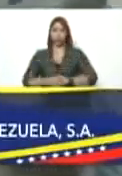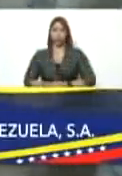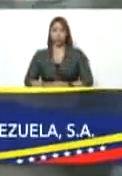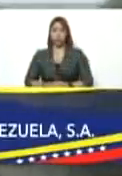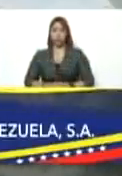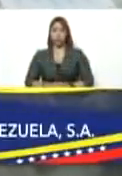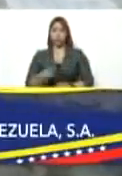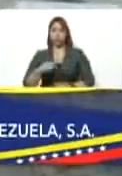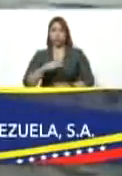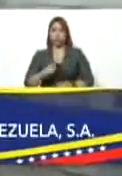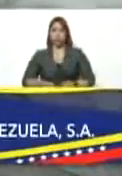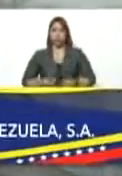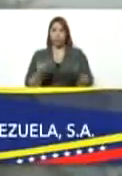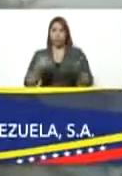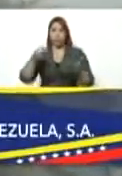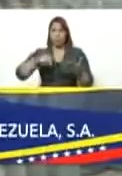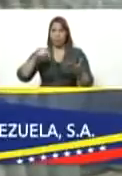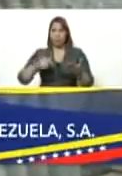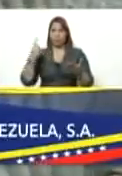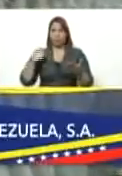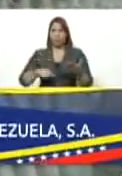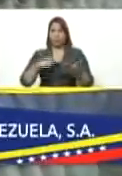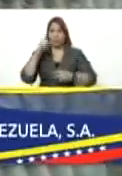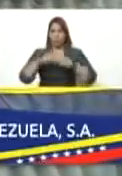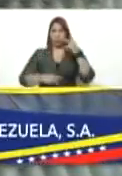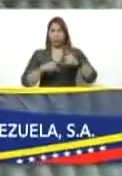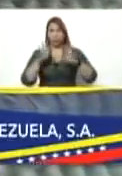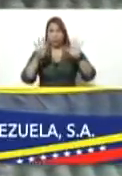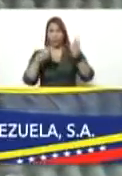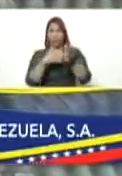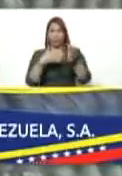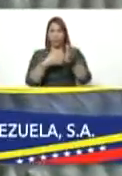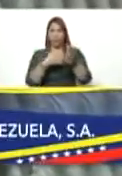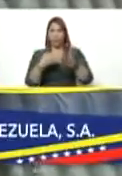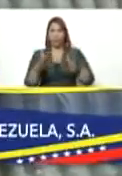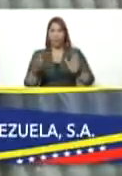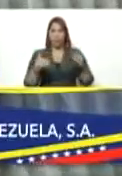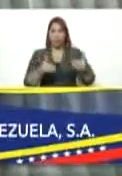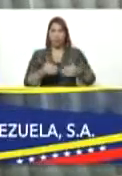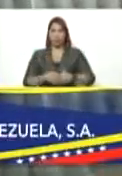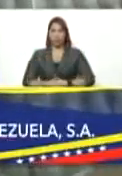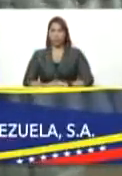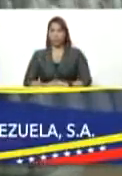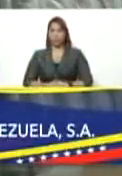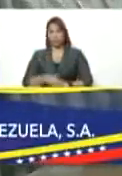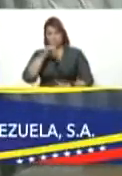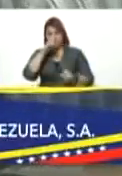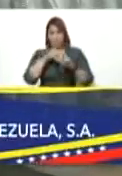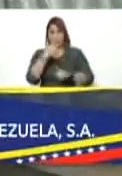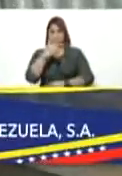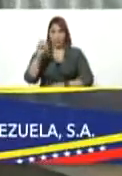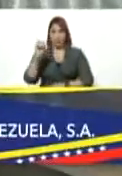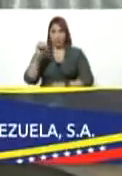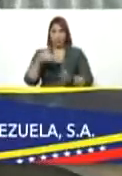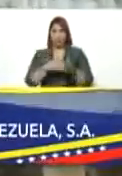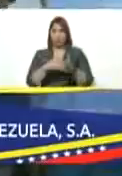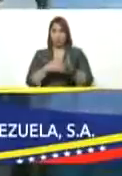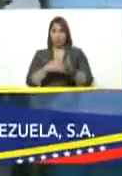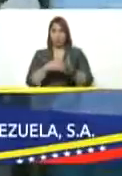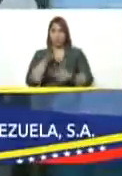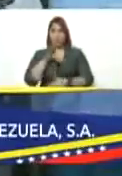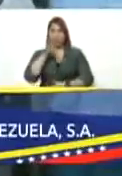nosotros llegamos aquí, teníamos una producción de 9.000 cajas, hoy vamos por 20.000 cajas y rumbo a las 30.000, y en un